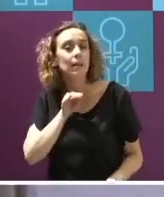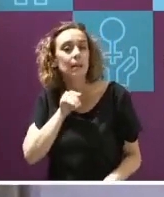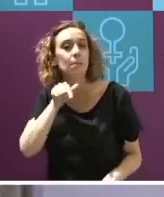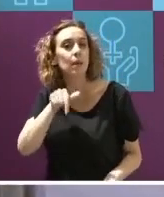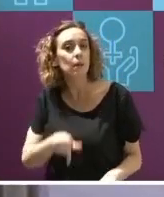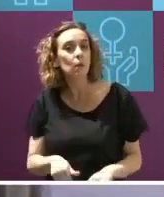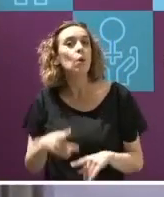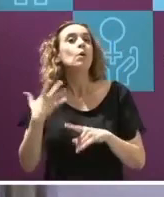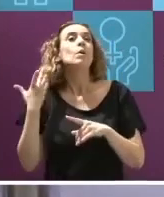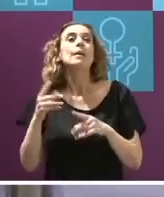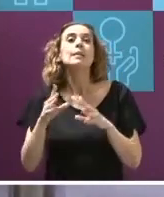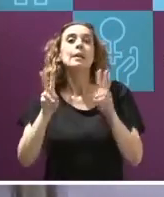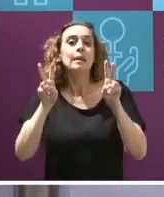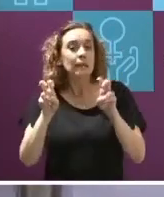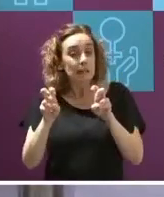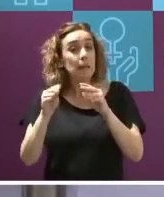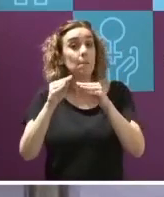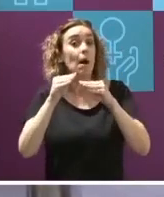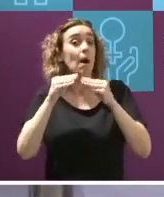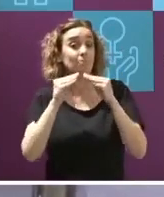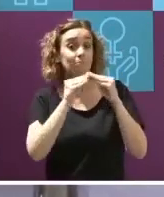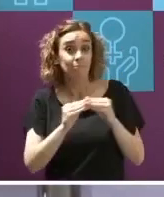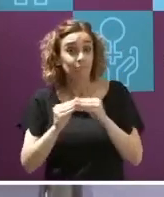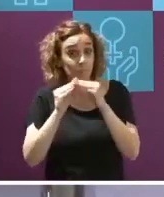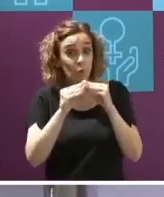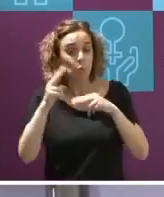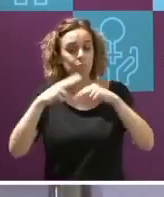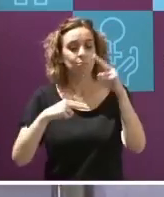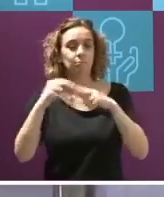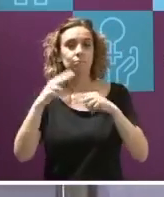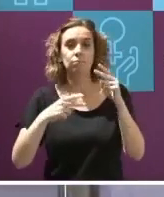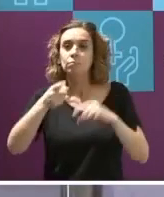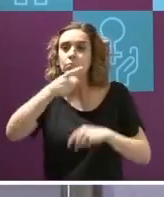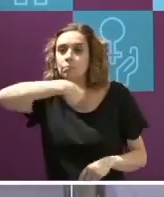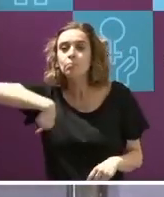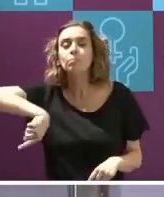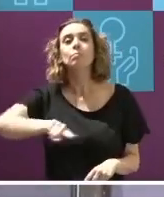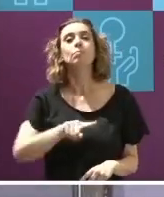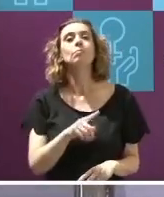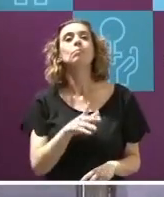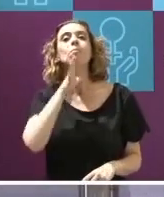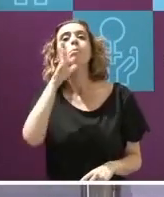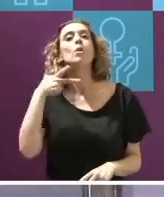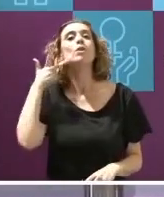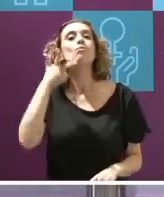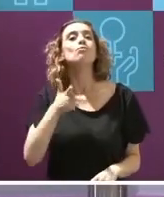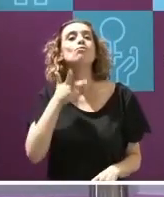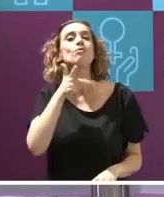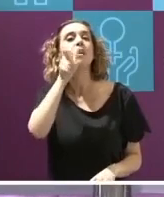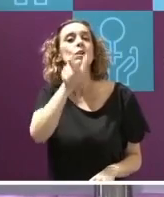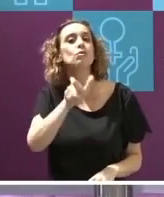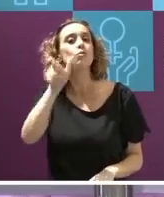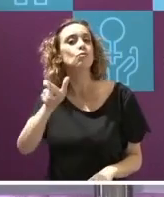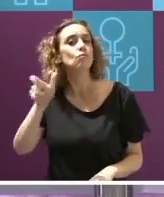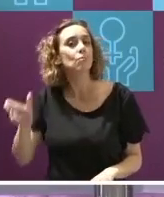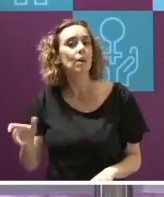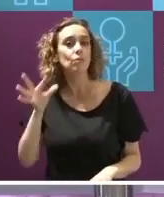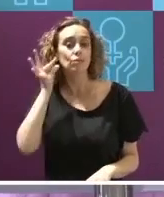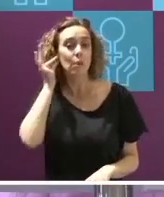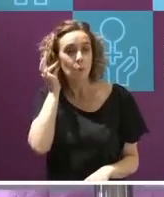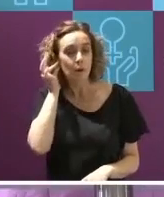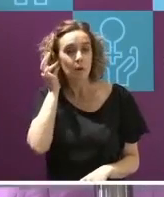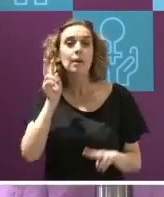genealogía compartida y ese futuro común que estamos construyendo. Por eso pone en el centro los derechos humanos de las mujeres y